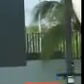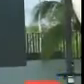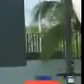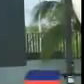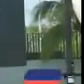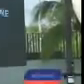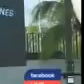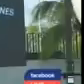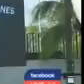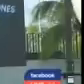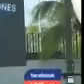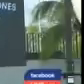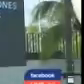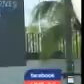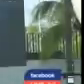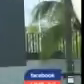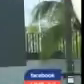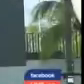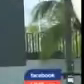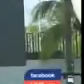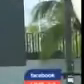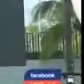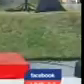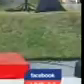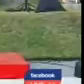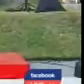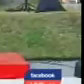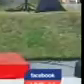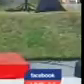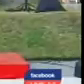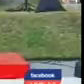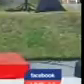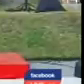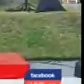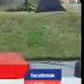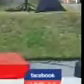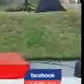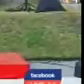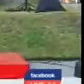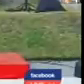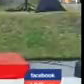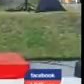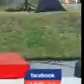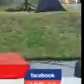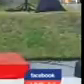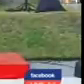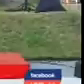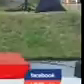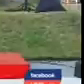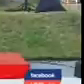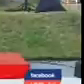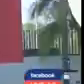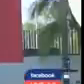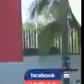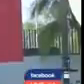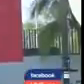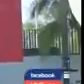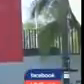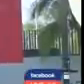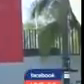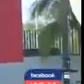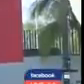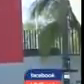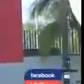.com donde se podrán realizar compras de productos y los más de 300 puntos de venta que Vicenza tiene en El Salvador en